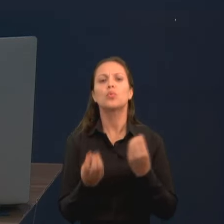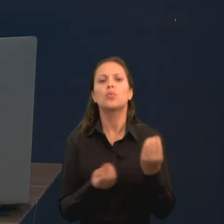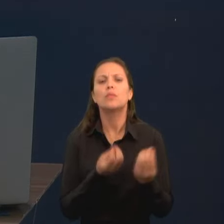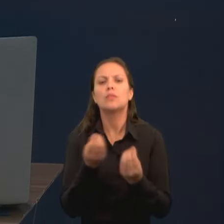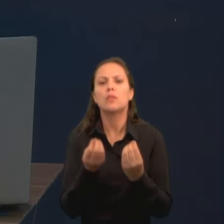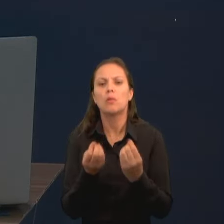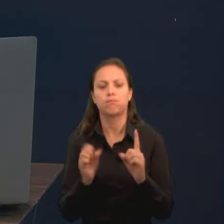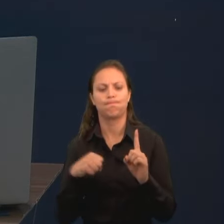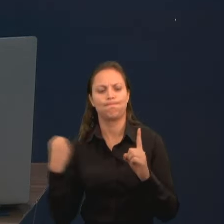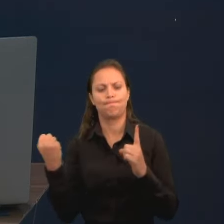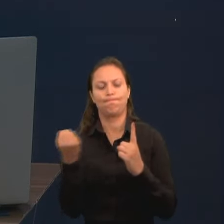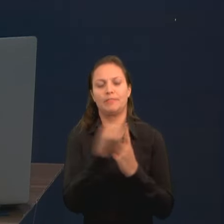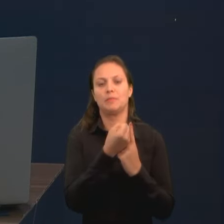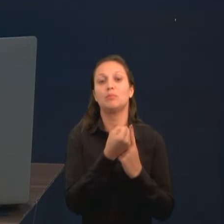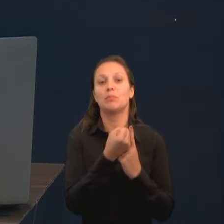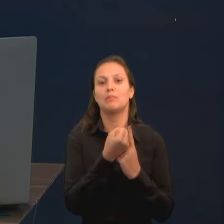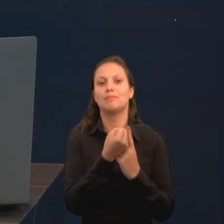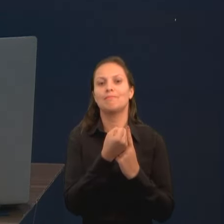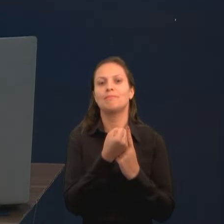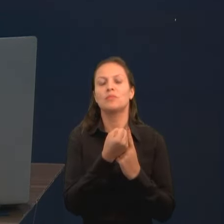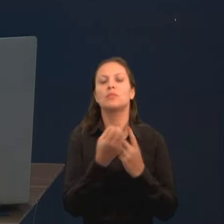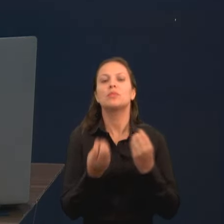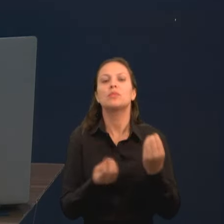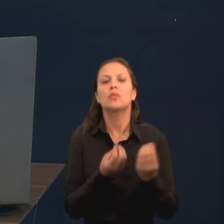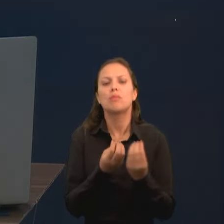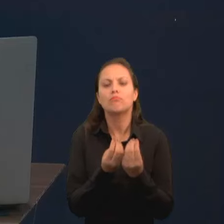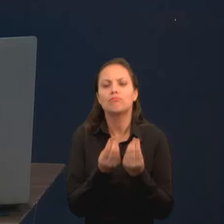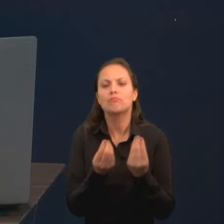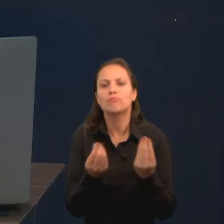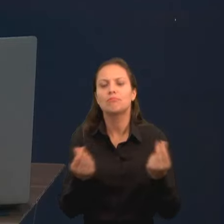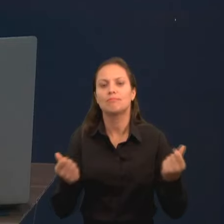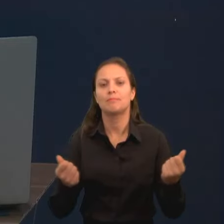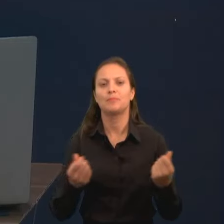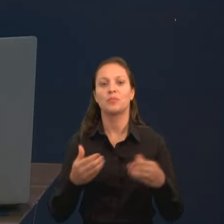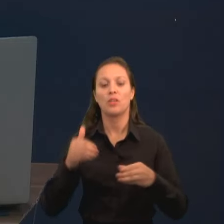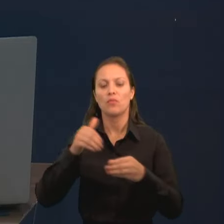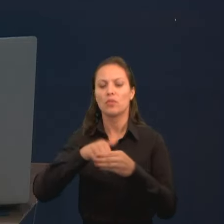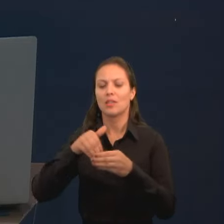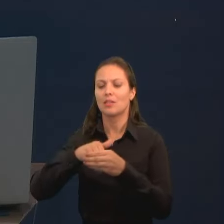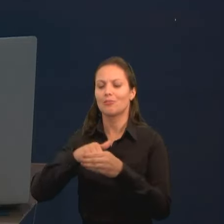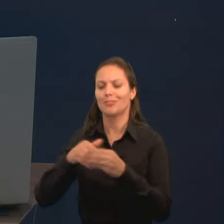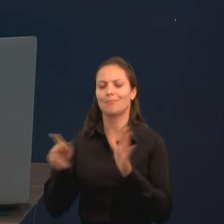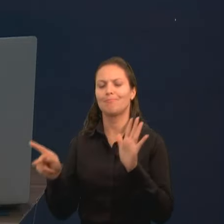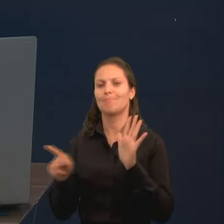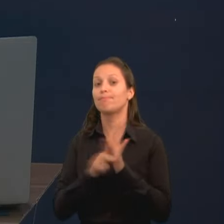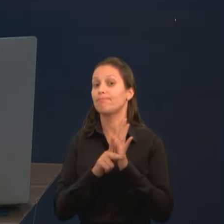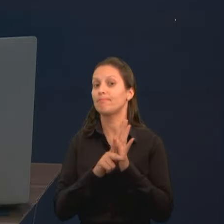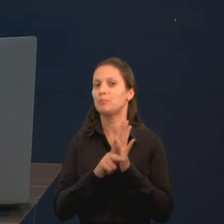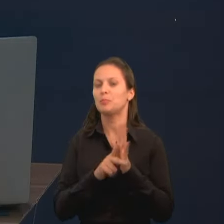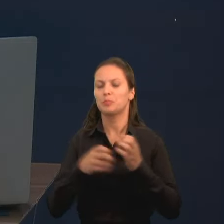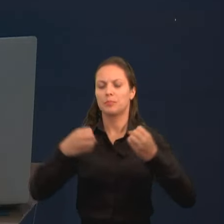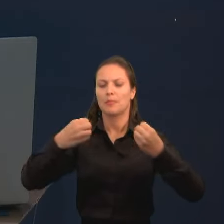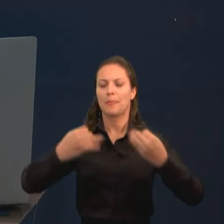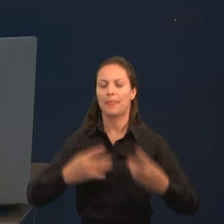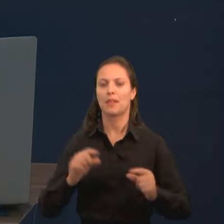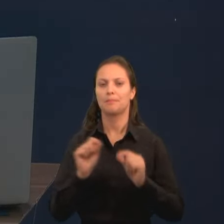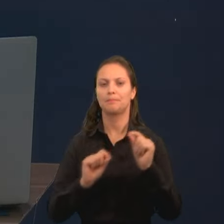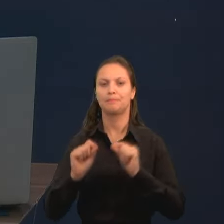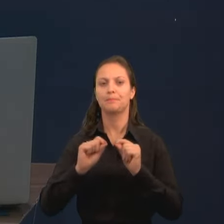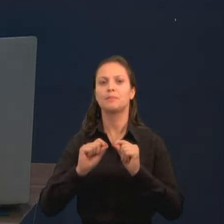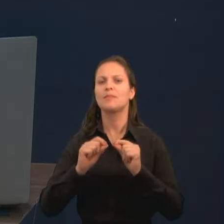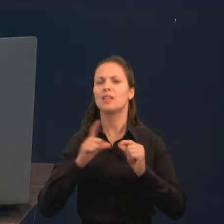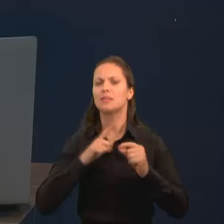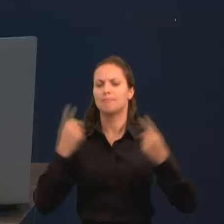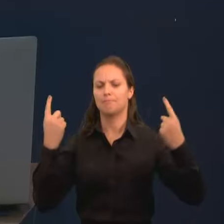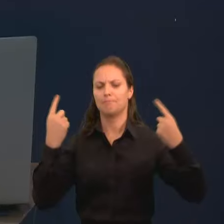impacta profundamente los procesos sociales más sensibles, inclusive los procesos electorales. Y quiero explicarles